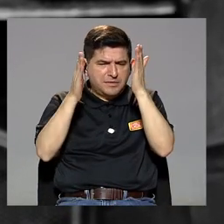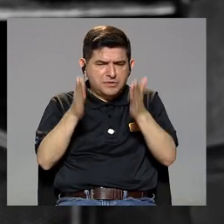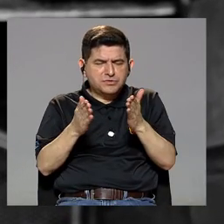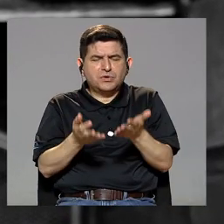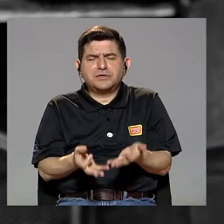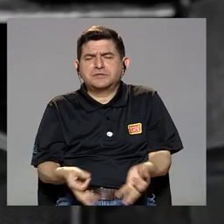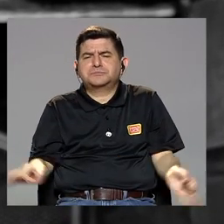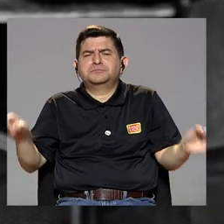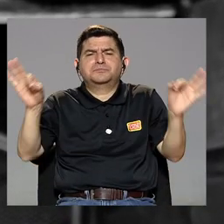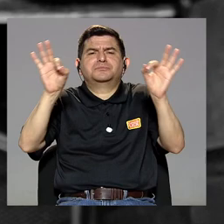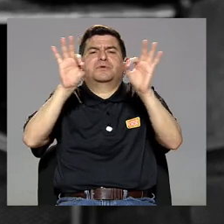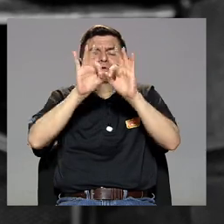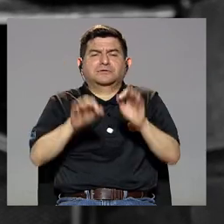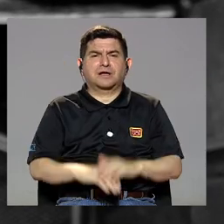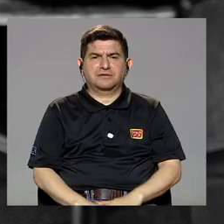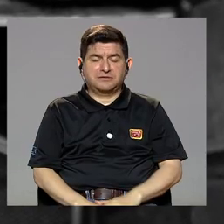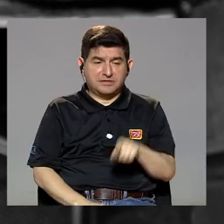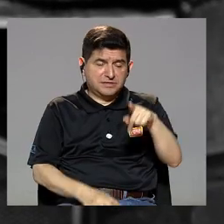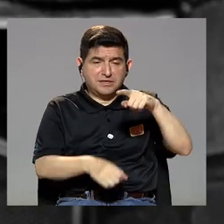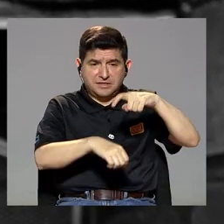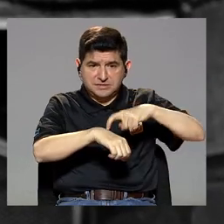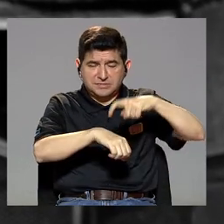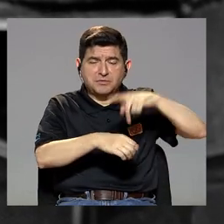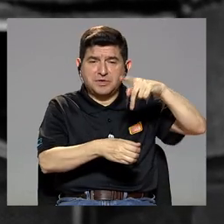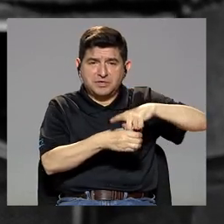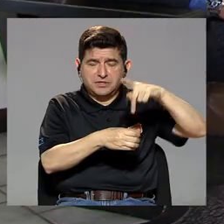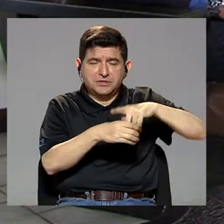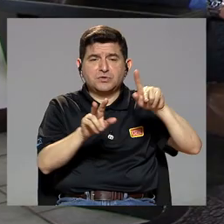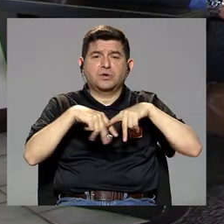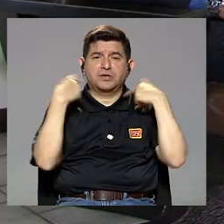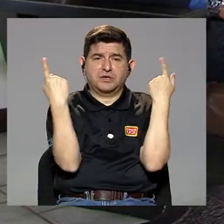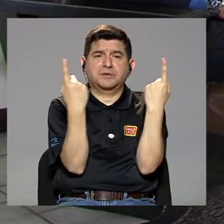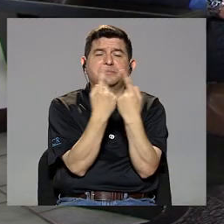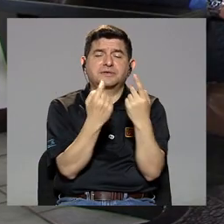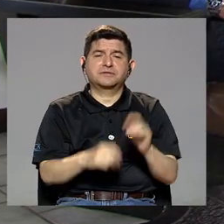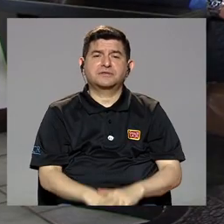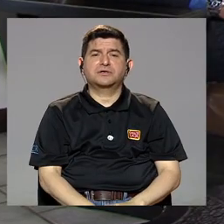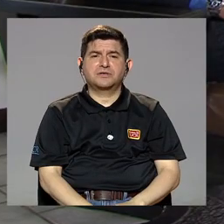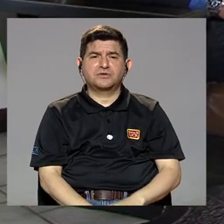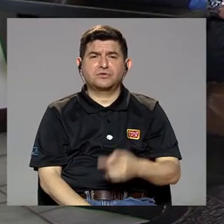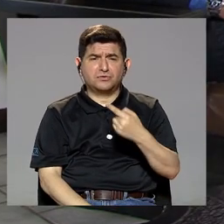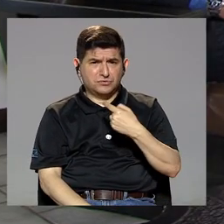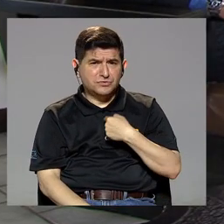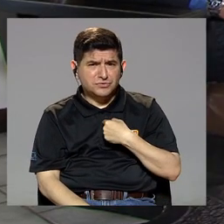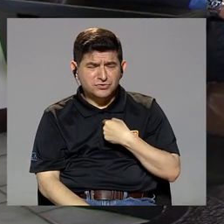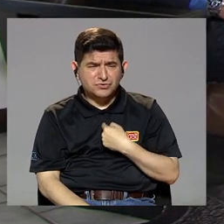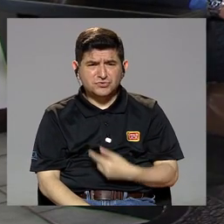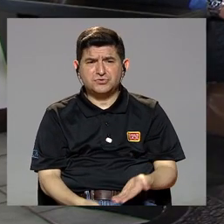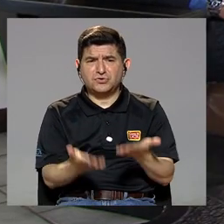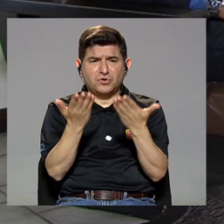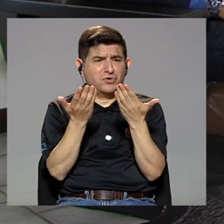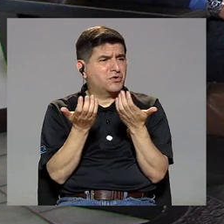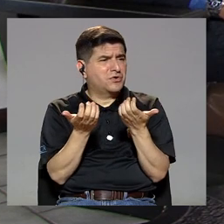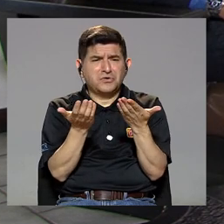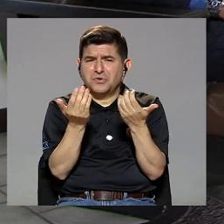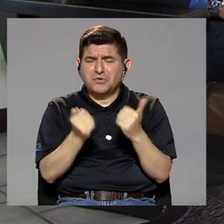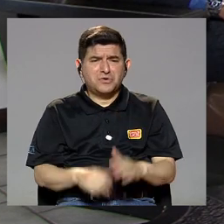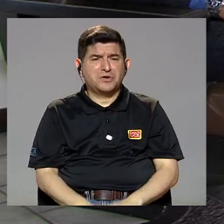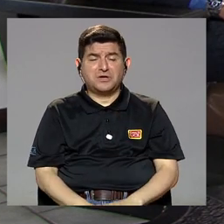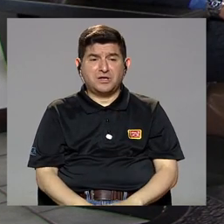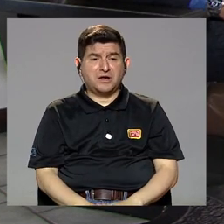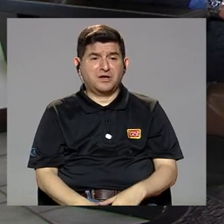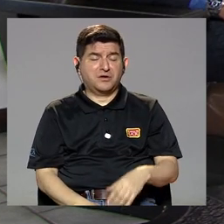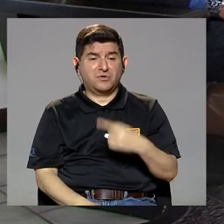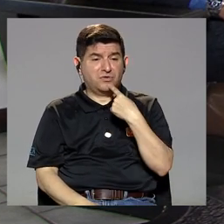valía los que estuvieron en el partido yo en realidad no quiero atribuirme cosas que no me